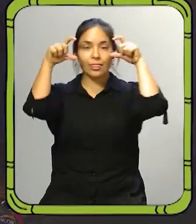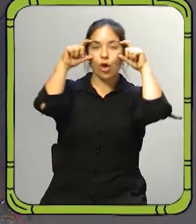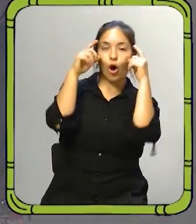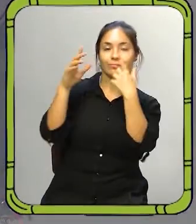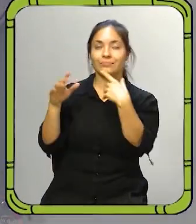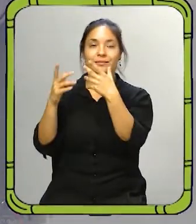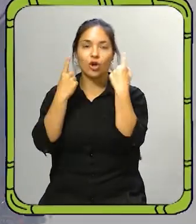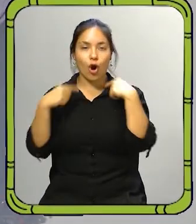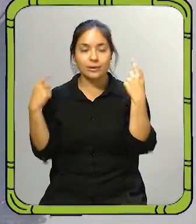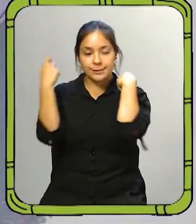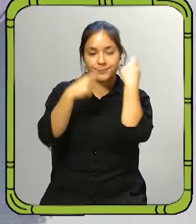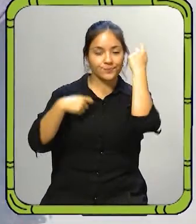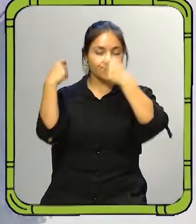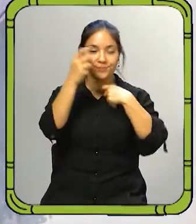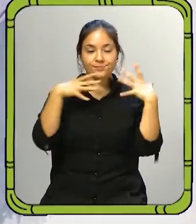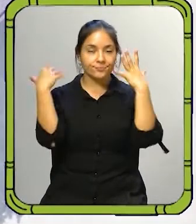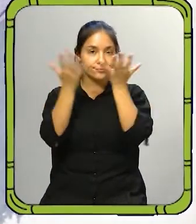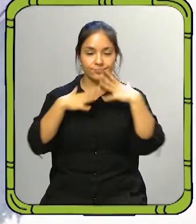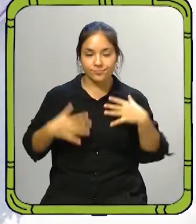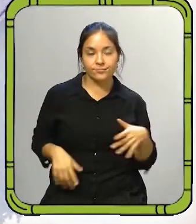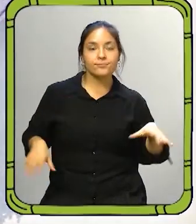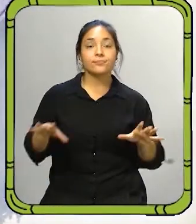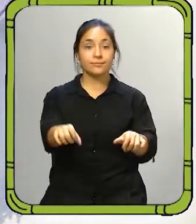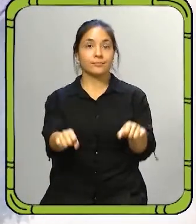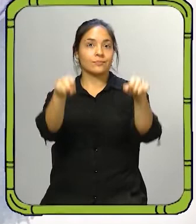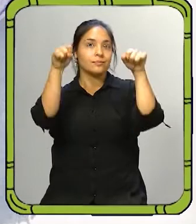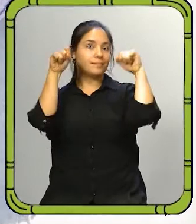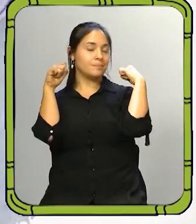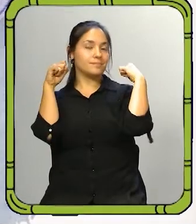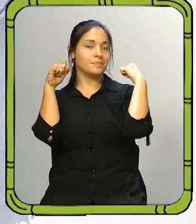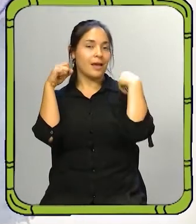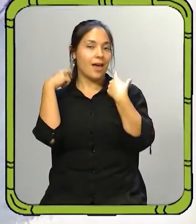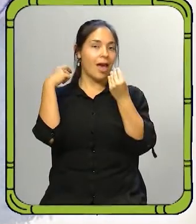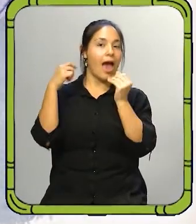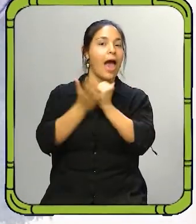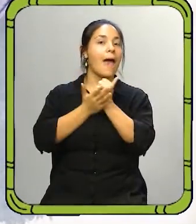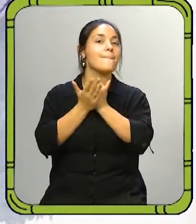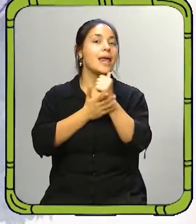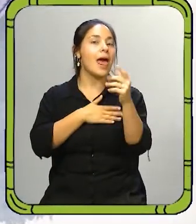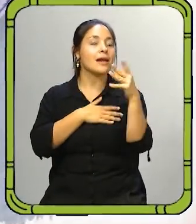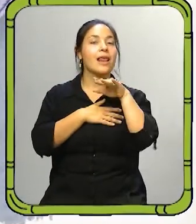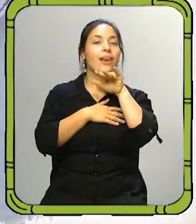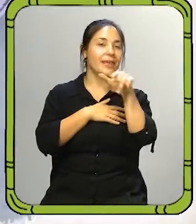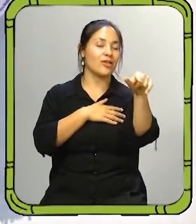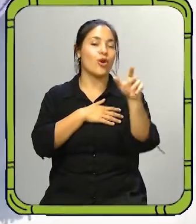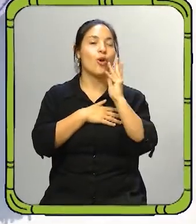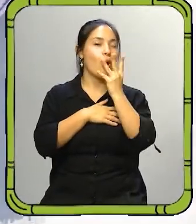quitado a la abuela, se tapó su propia ropa con otro camisón y se metió a la cama para esperar al lobito. ¡No!